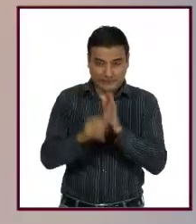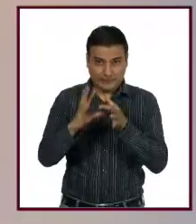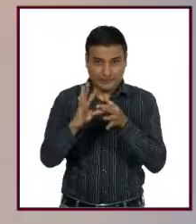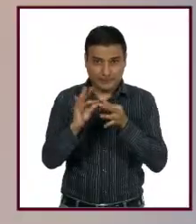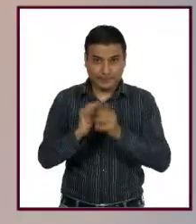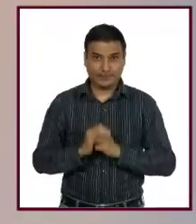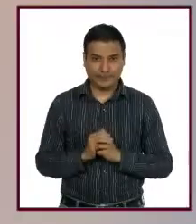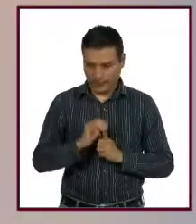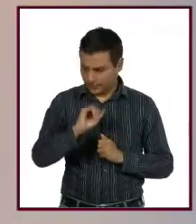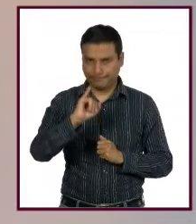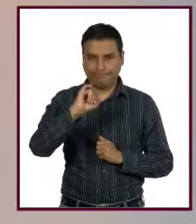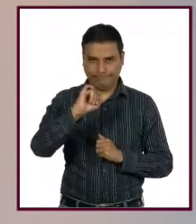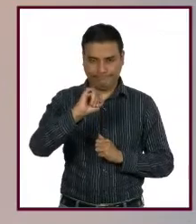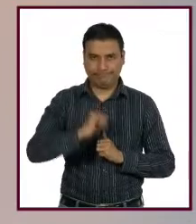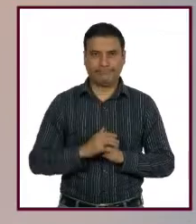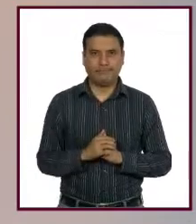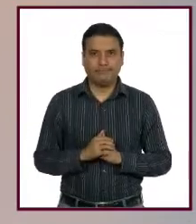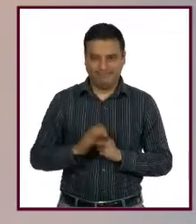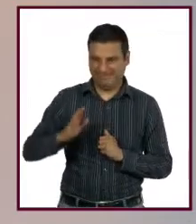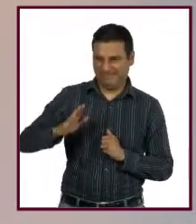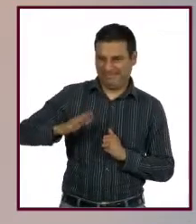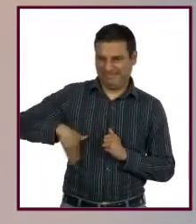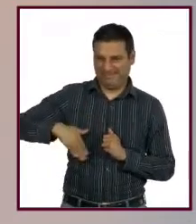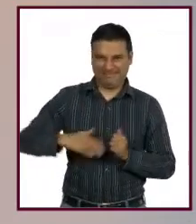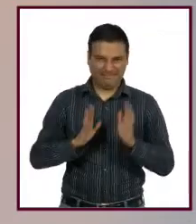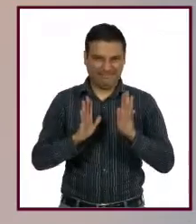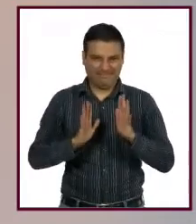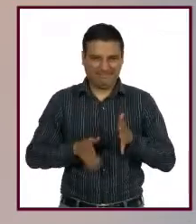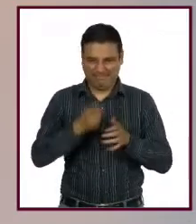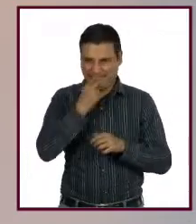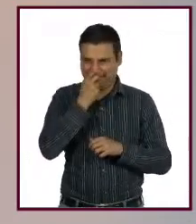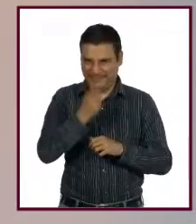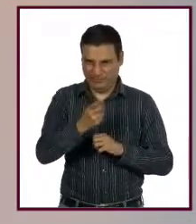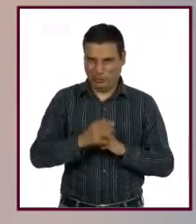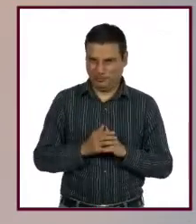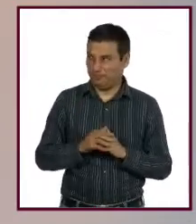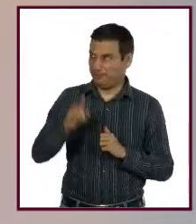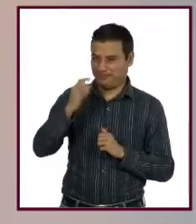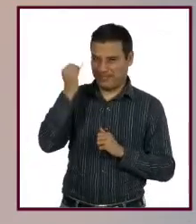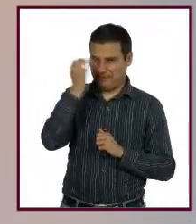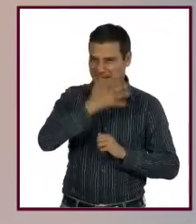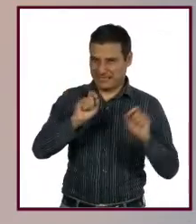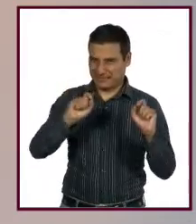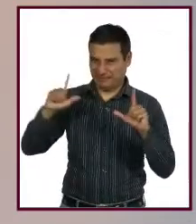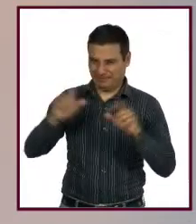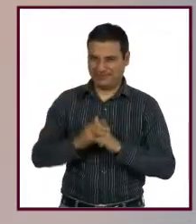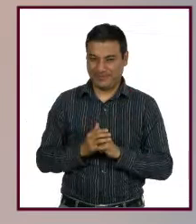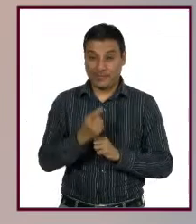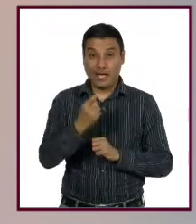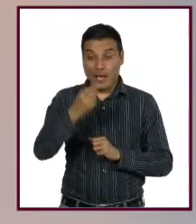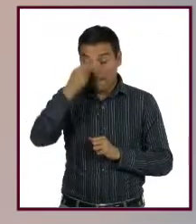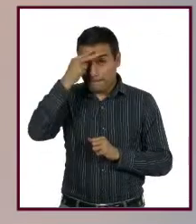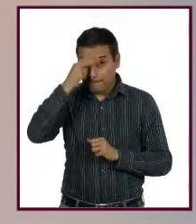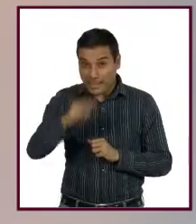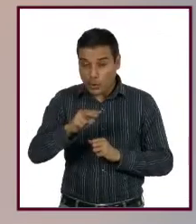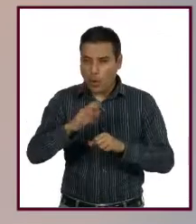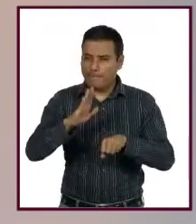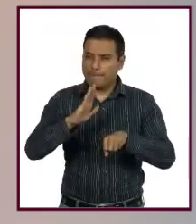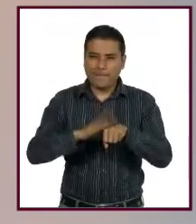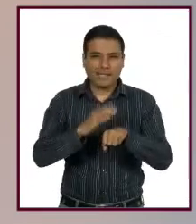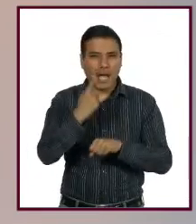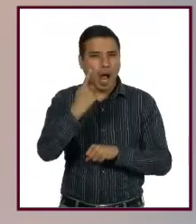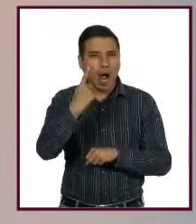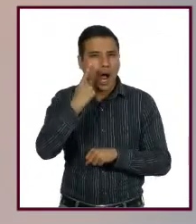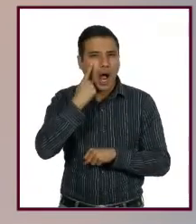Claro. Como lo platicamos en una de las diapositivas pasadas, una de las sustancias que más se consumen es